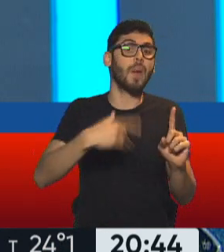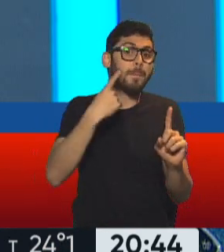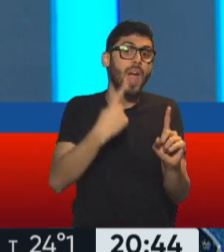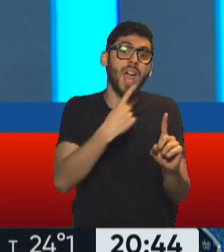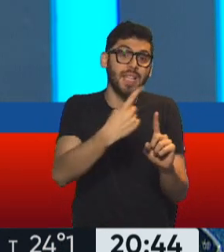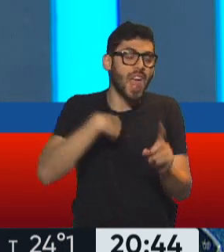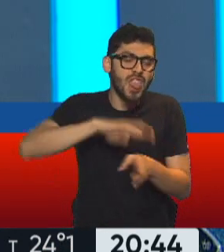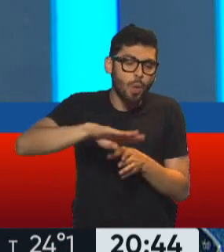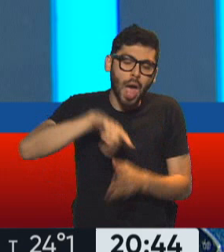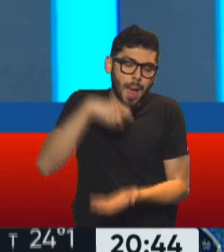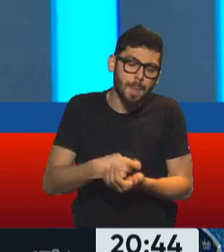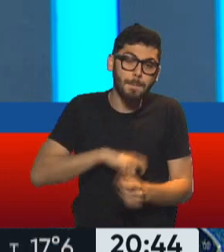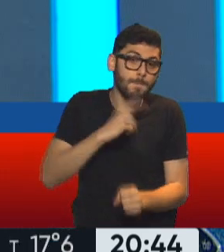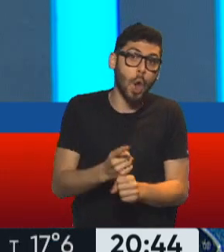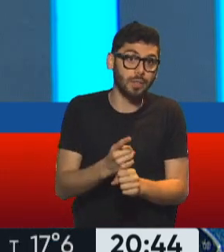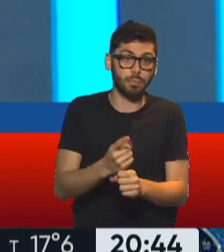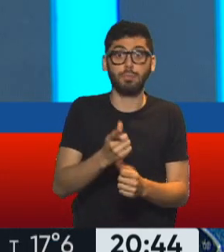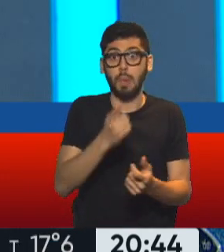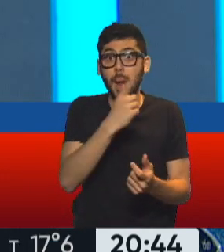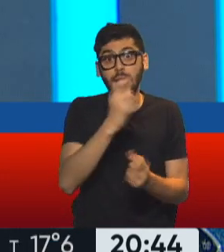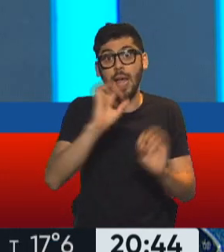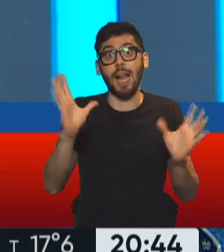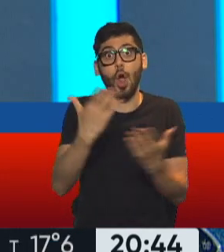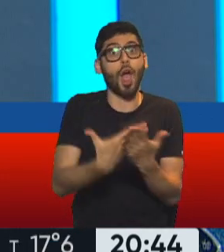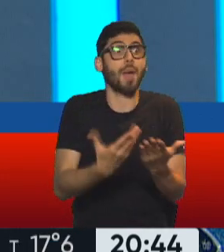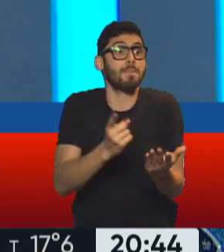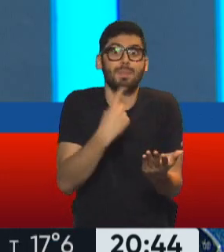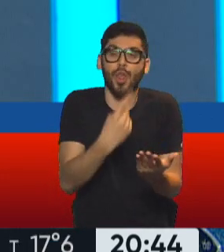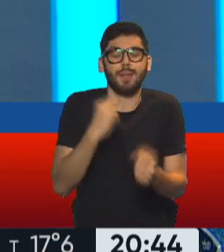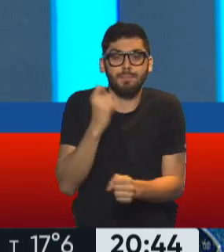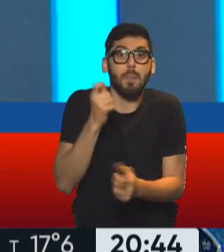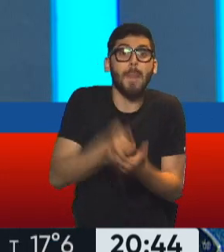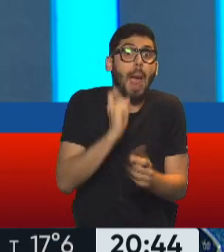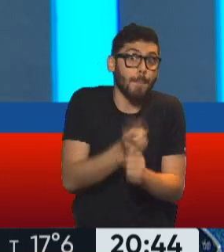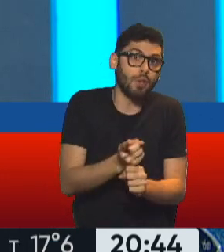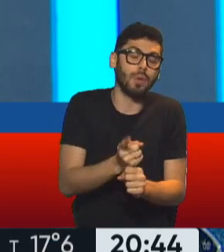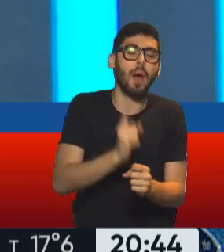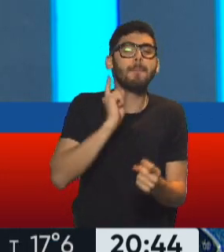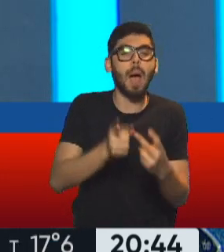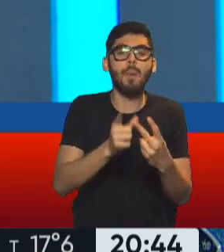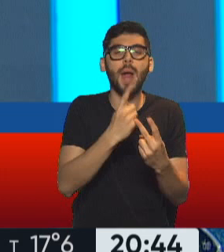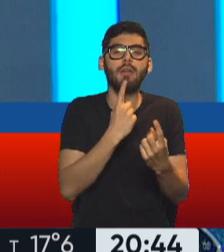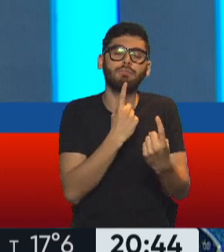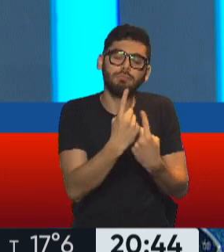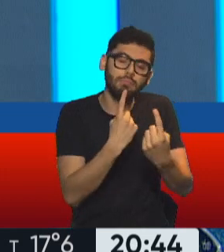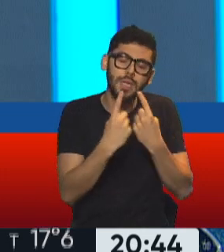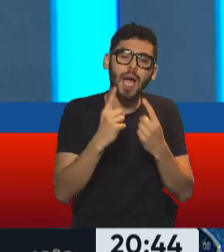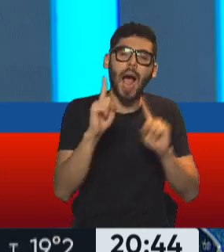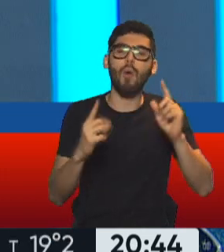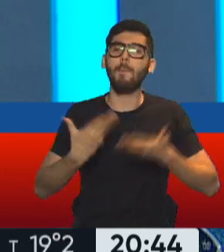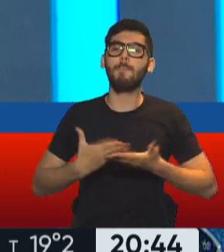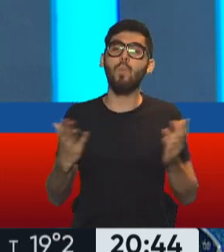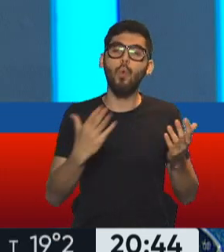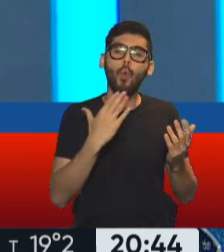impagable. Me parece que hubo un comunicado del fondo. Y después hubo, me parece, en términos de algunas conversaciones y de algunas declaraciones